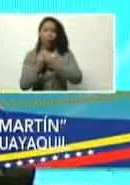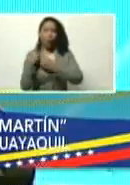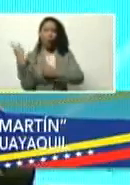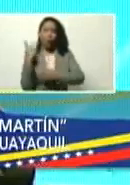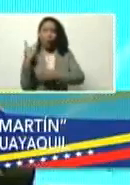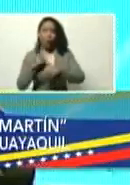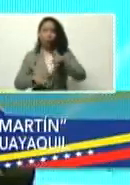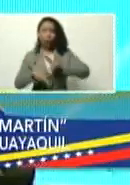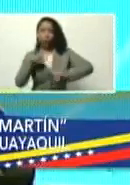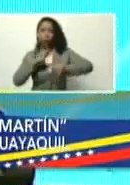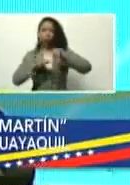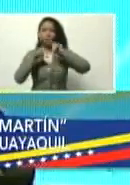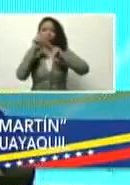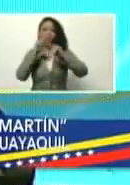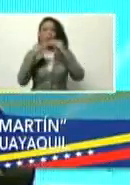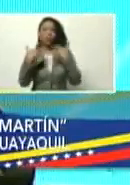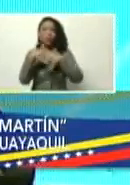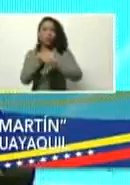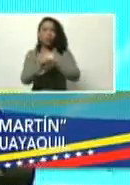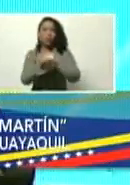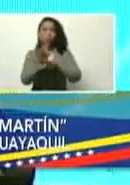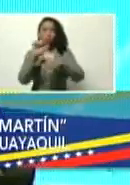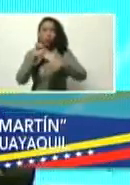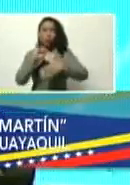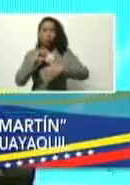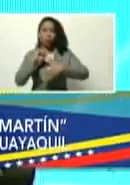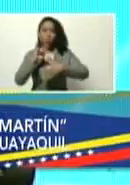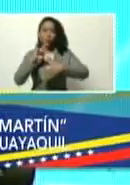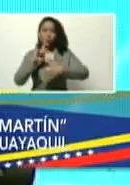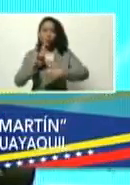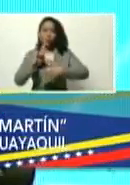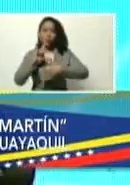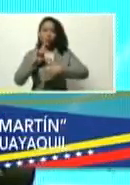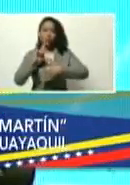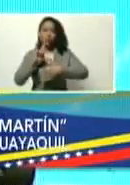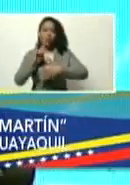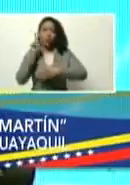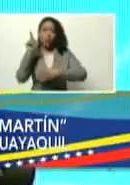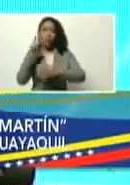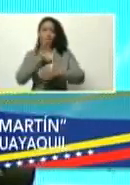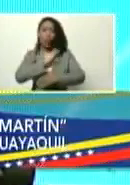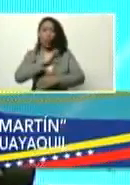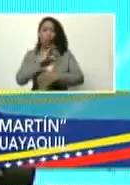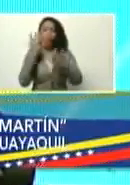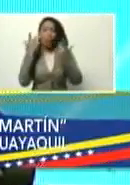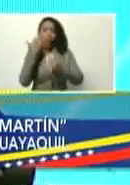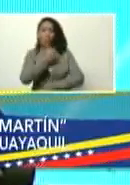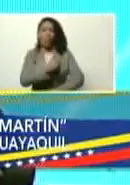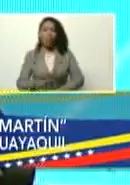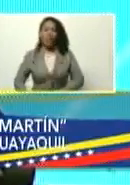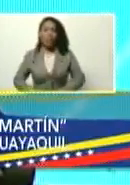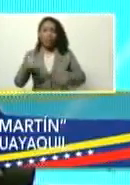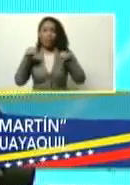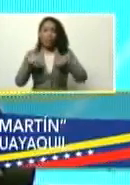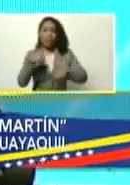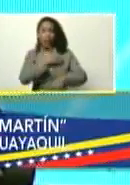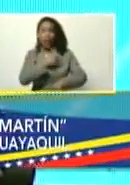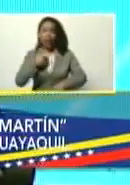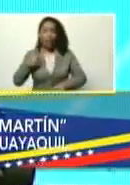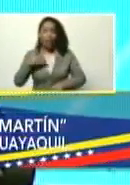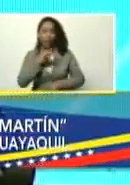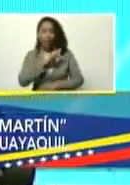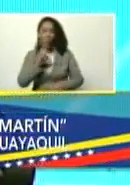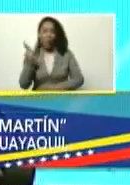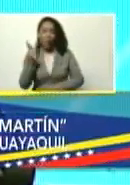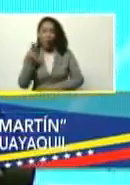estuvimos construyendo la integración sudamericana y latinoamericana, está en tus manos como presidente de esta querida república y